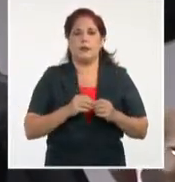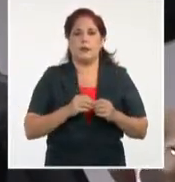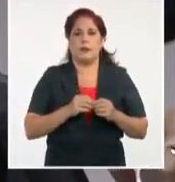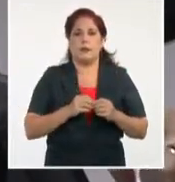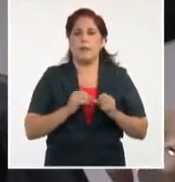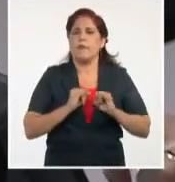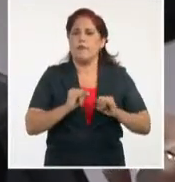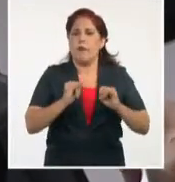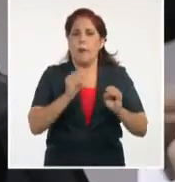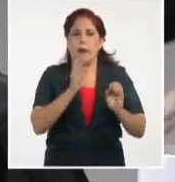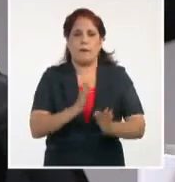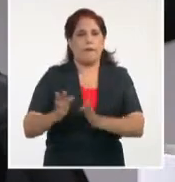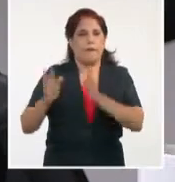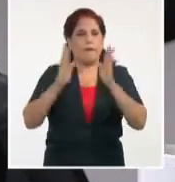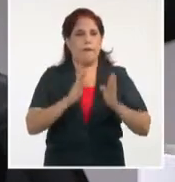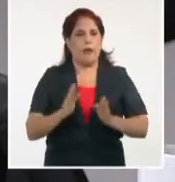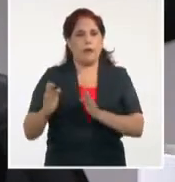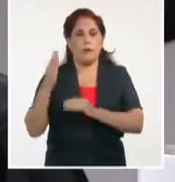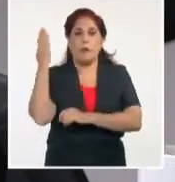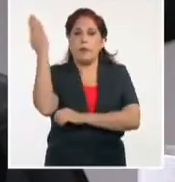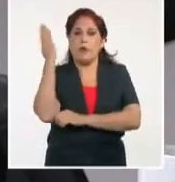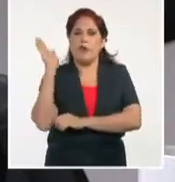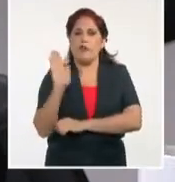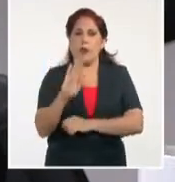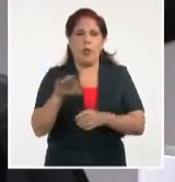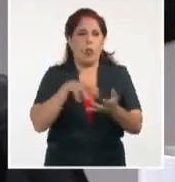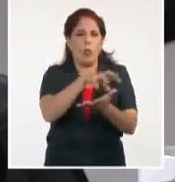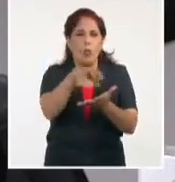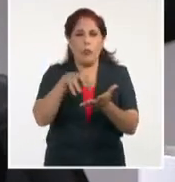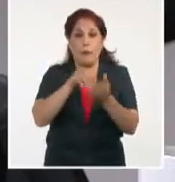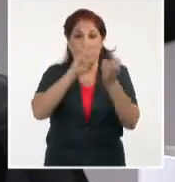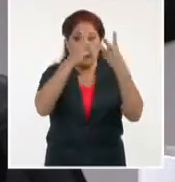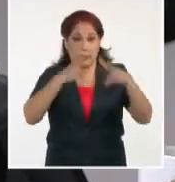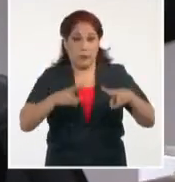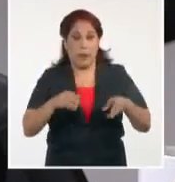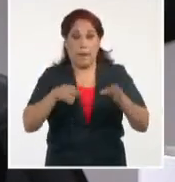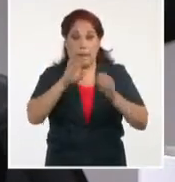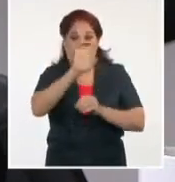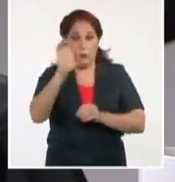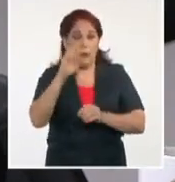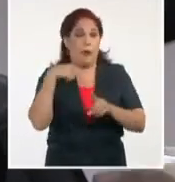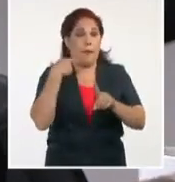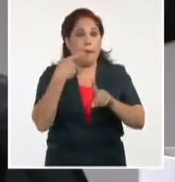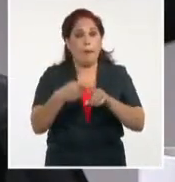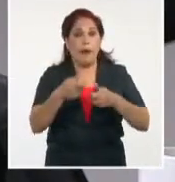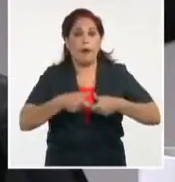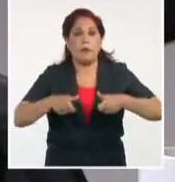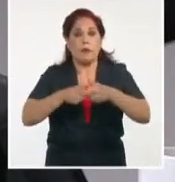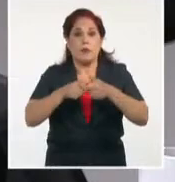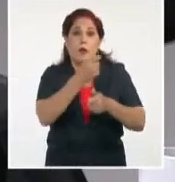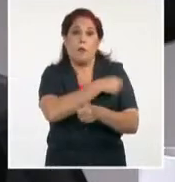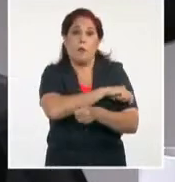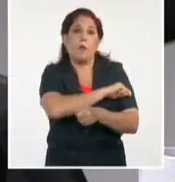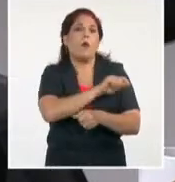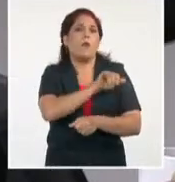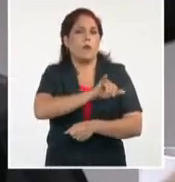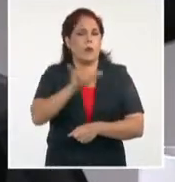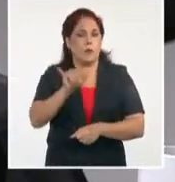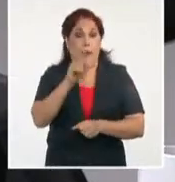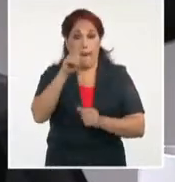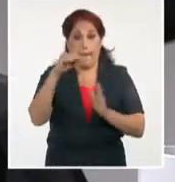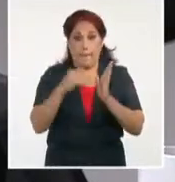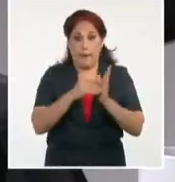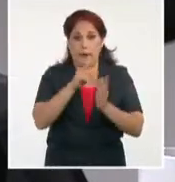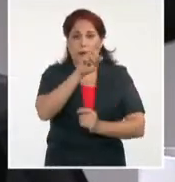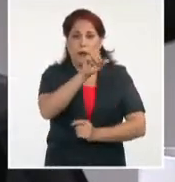fase y la situación que estaba por la que estábamos atravesando. Hay que reconocer también que se activaron